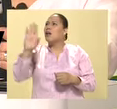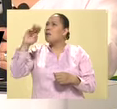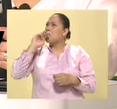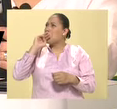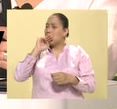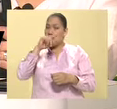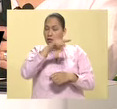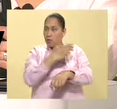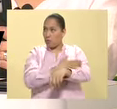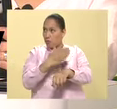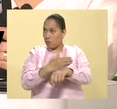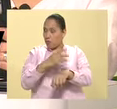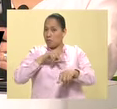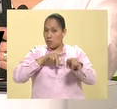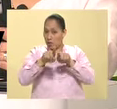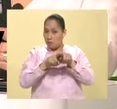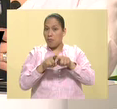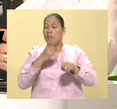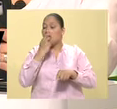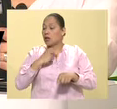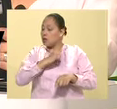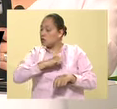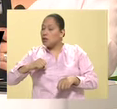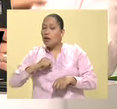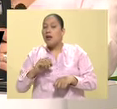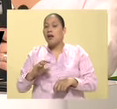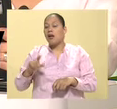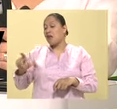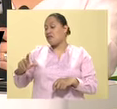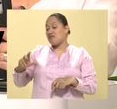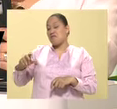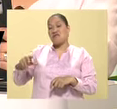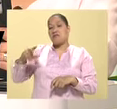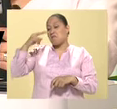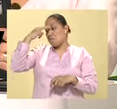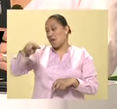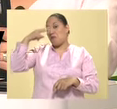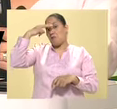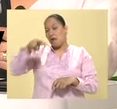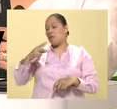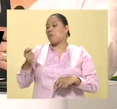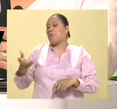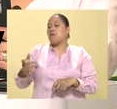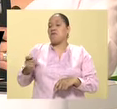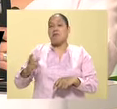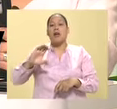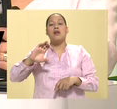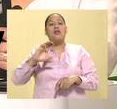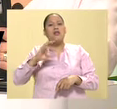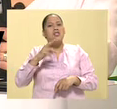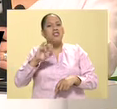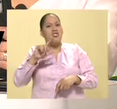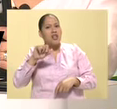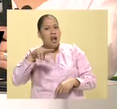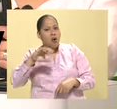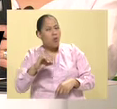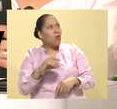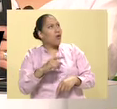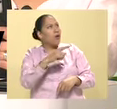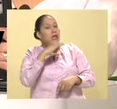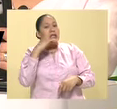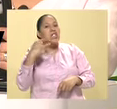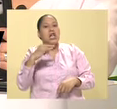uno de los compañeros de mi hermana me decía, ay sí, chilango, y me traía de bajada con chilango, chilango, chilango. Es